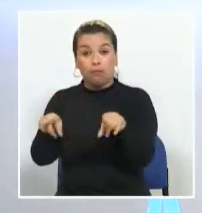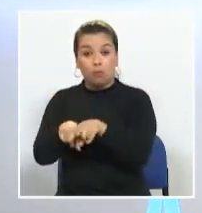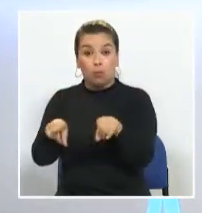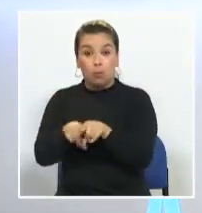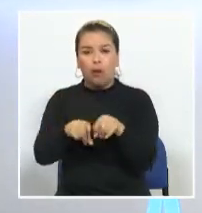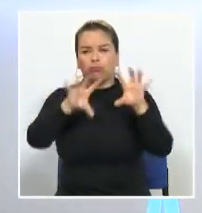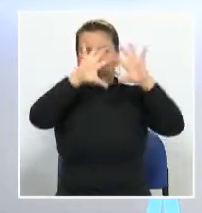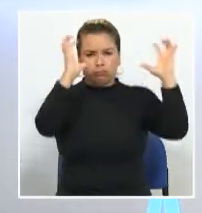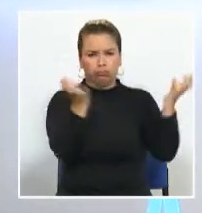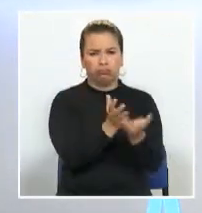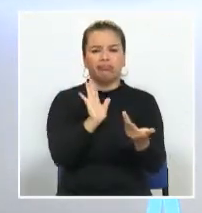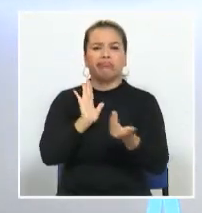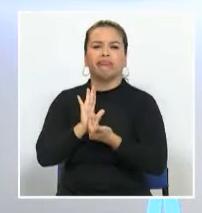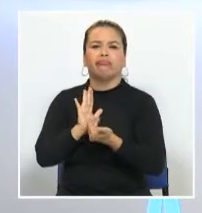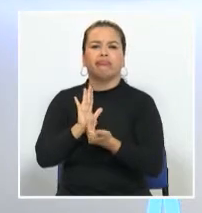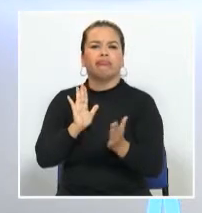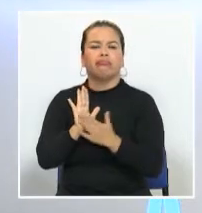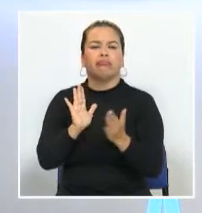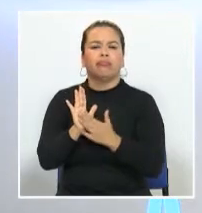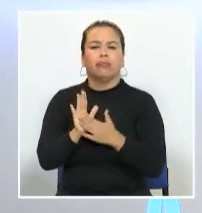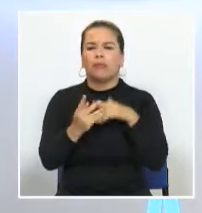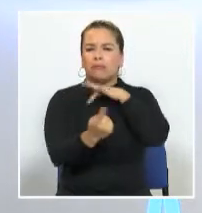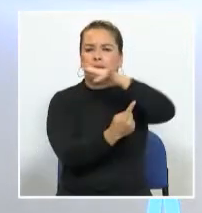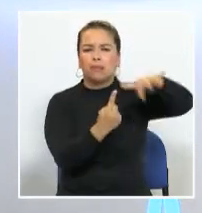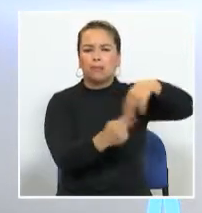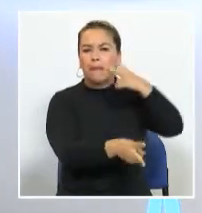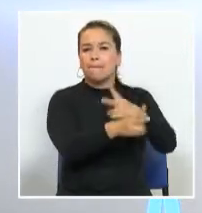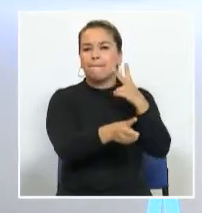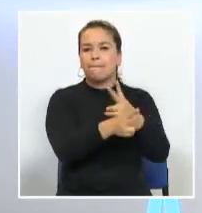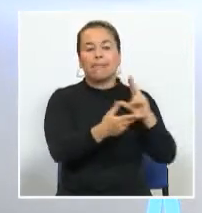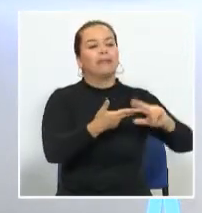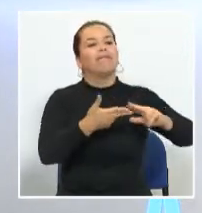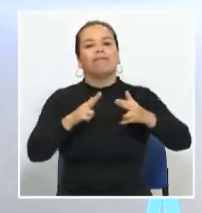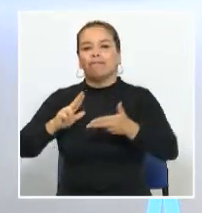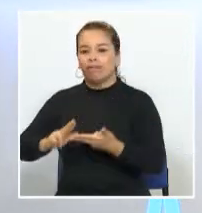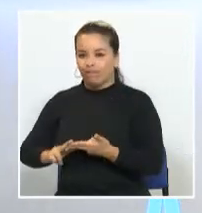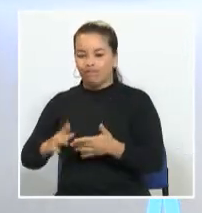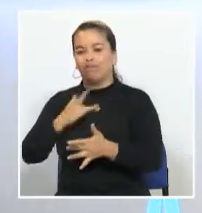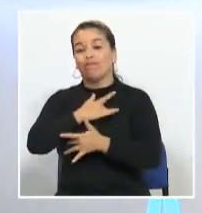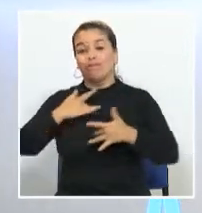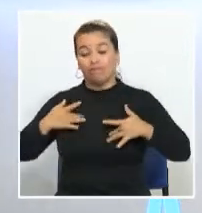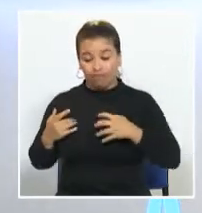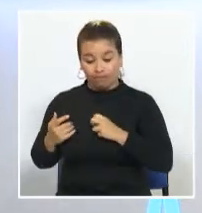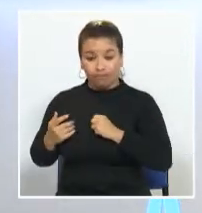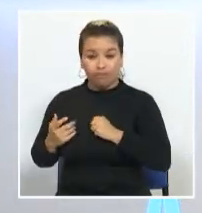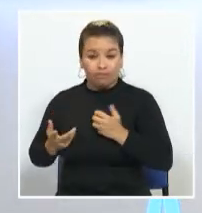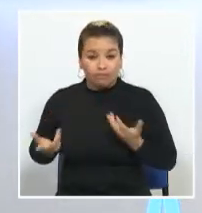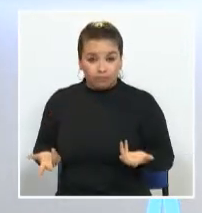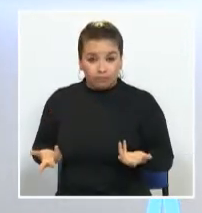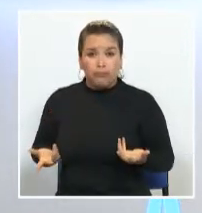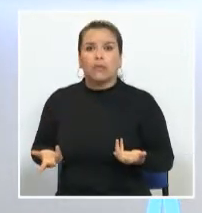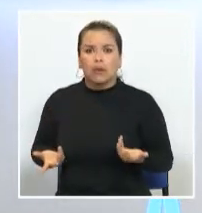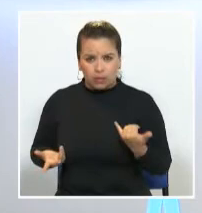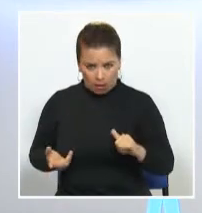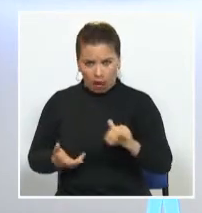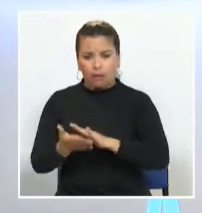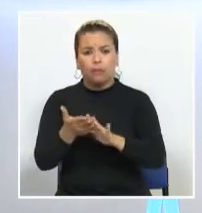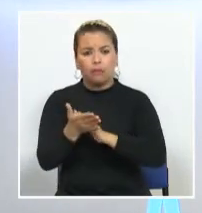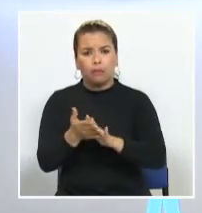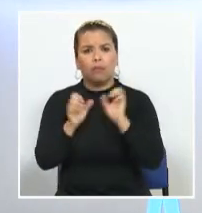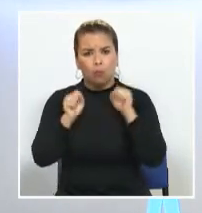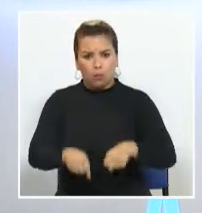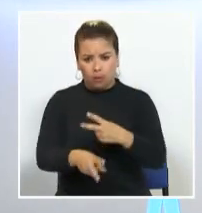de que todos estos factores de riesgo tienen relación con la salud de nuestro corazón y que ya hay medidas para prevenir esto y para